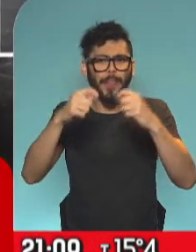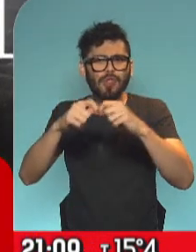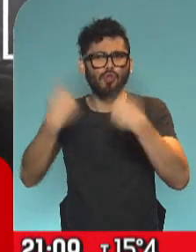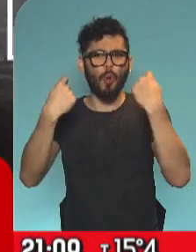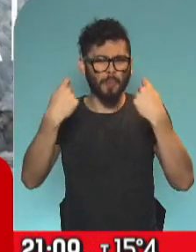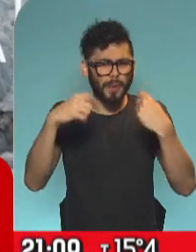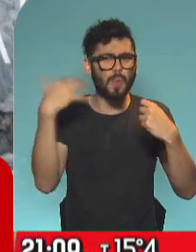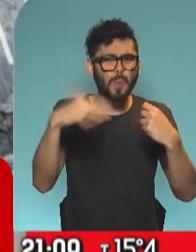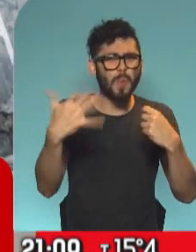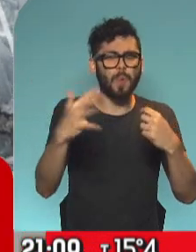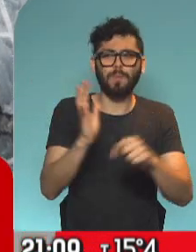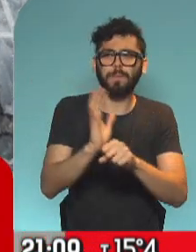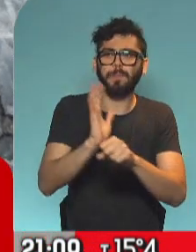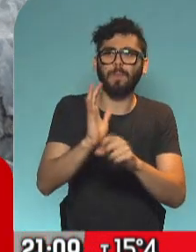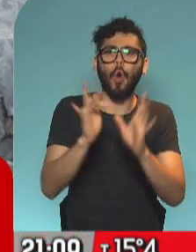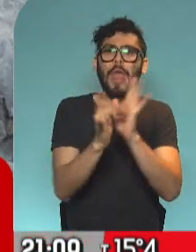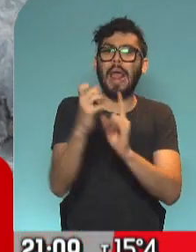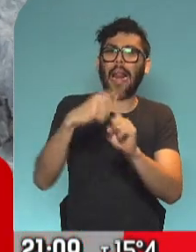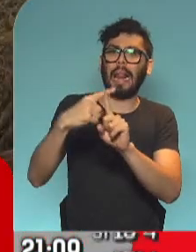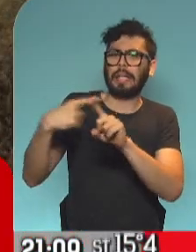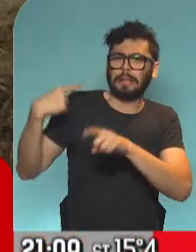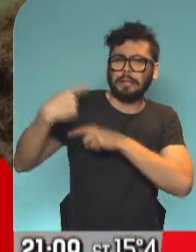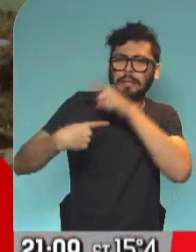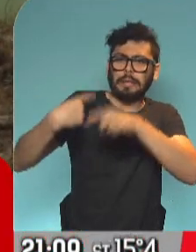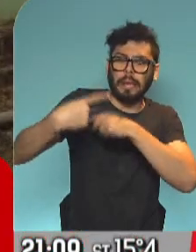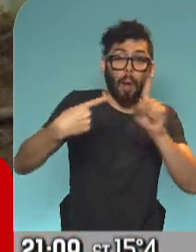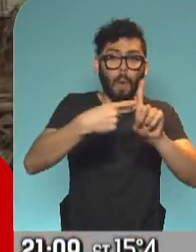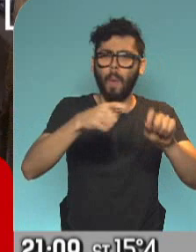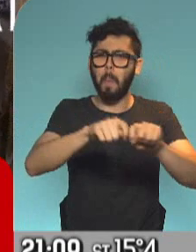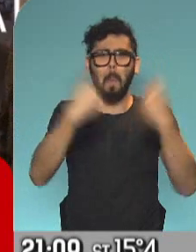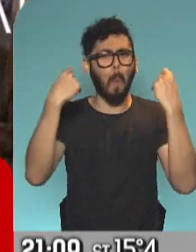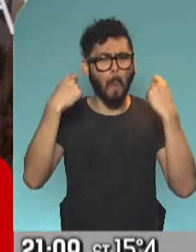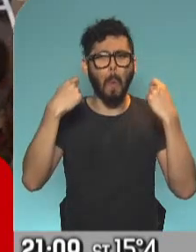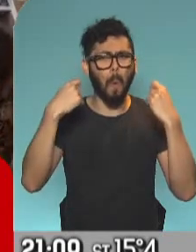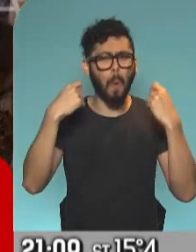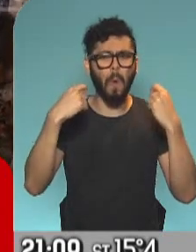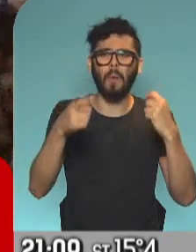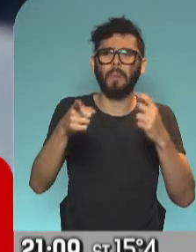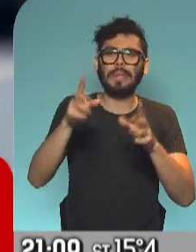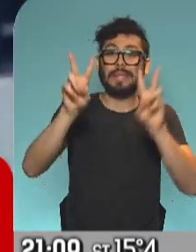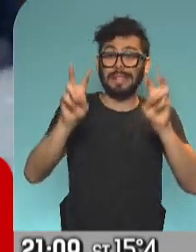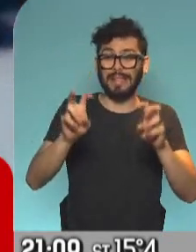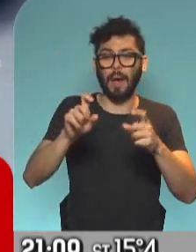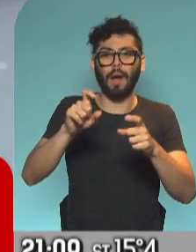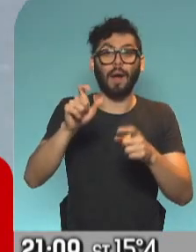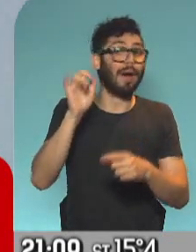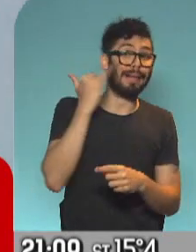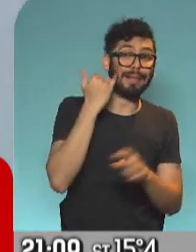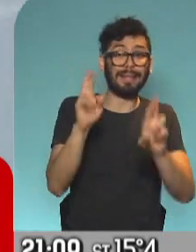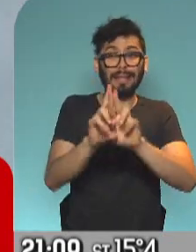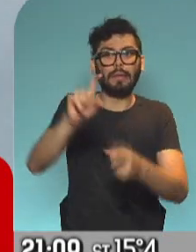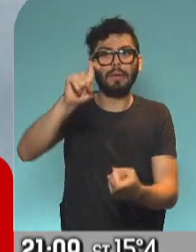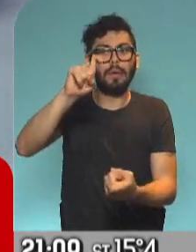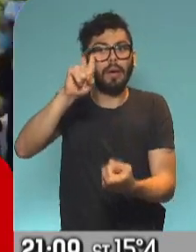la imagen, a la palabra de la Iglesia Católica. Vos hablabas de matrimonio igualitario. Digo, ¿tenés la sensación desde